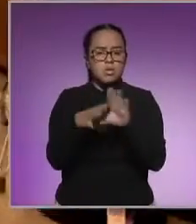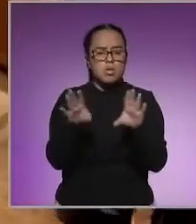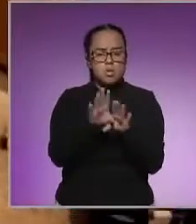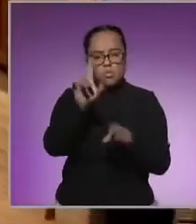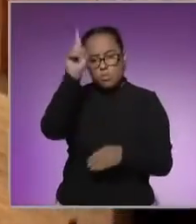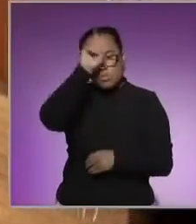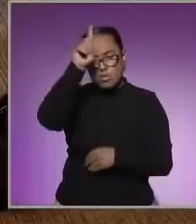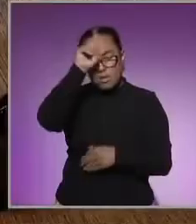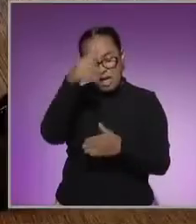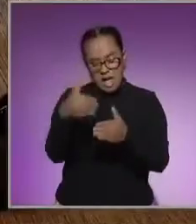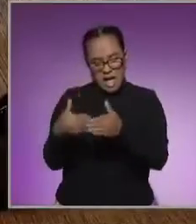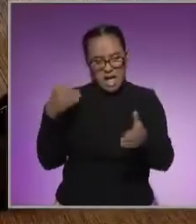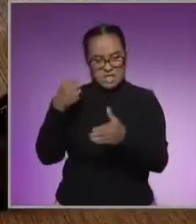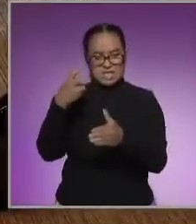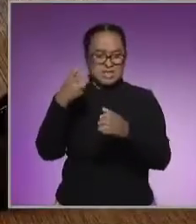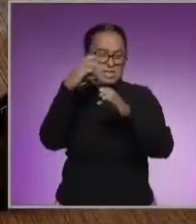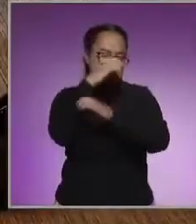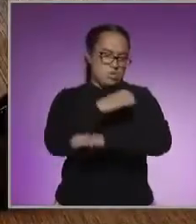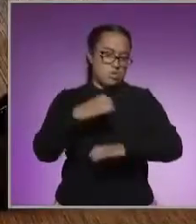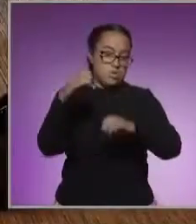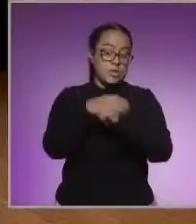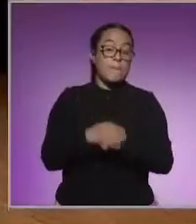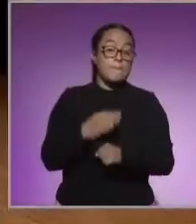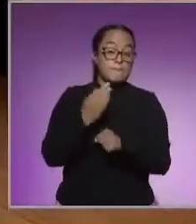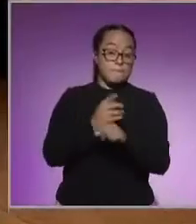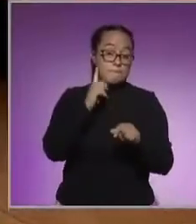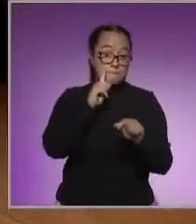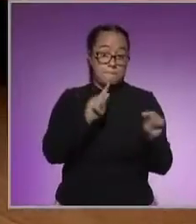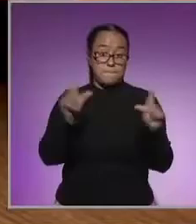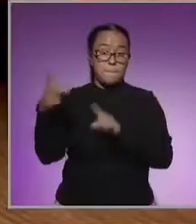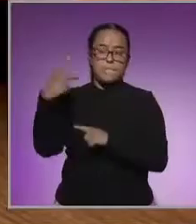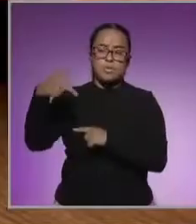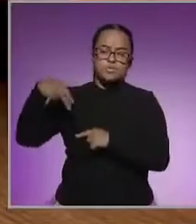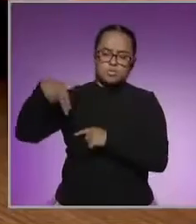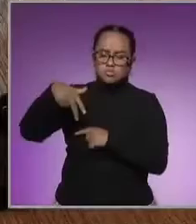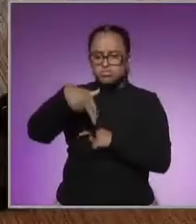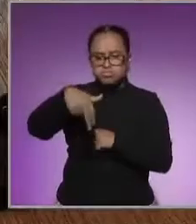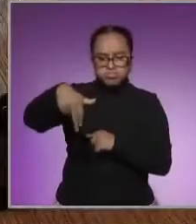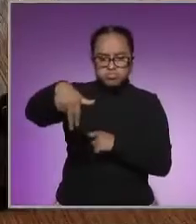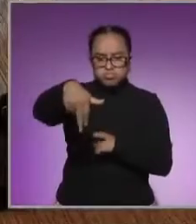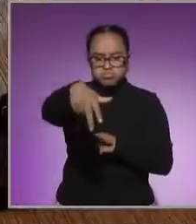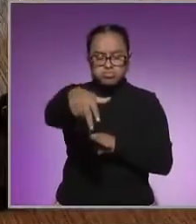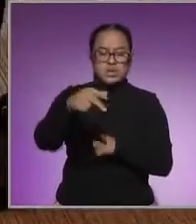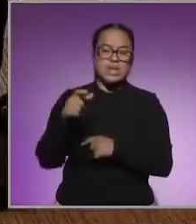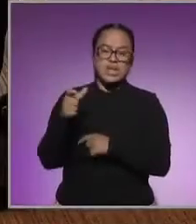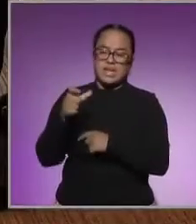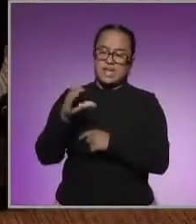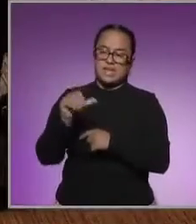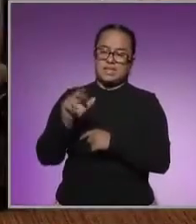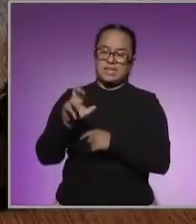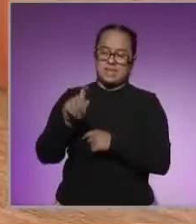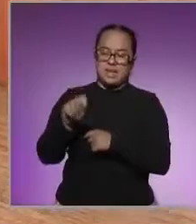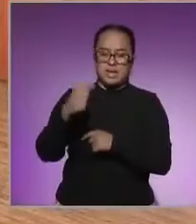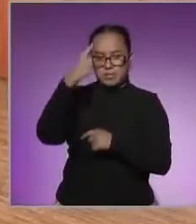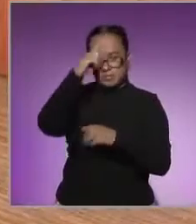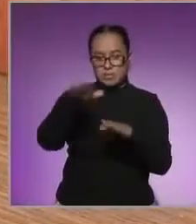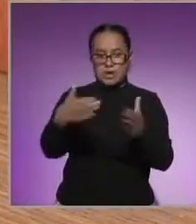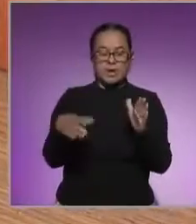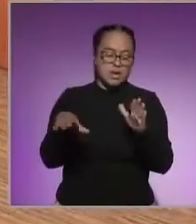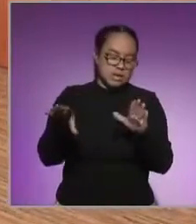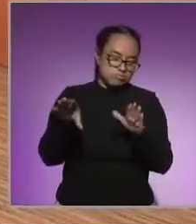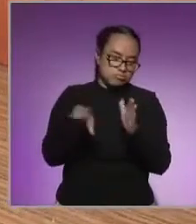previas a dar un concierto en pantalla el recorrido de félix por los pasillos de lo triste de tomarte así el camerino